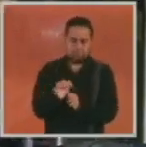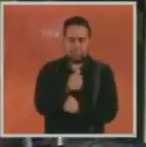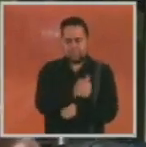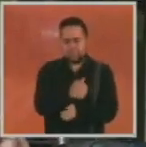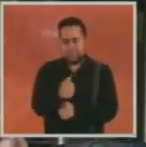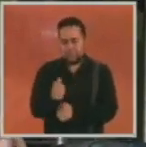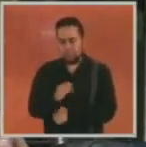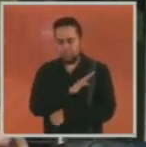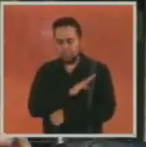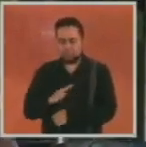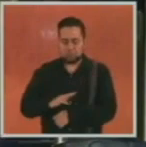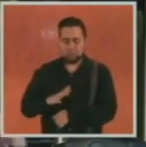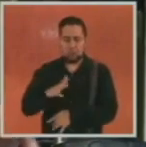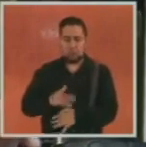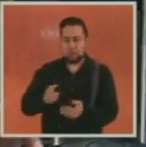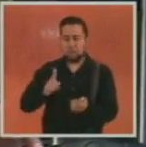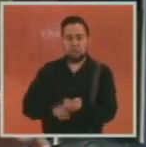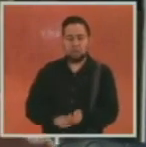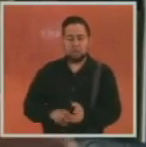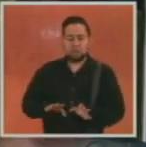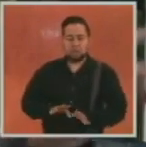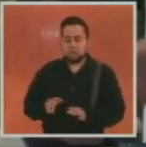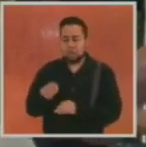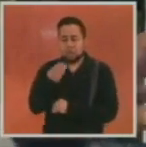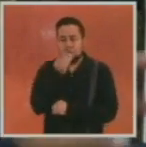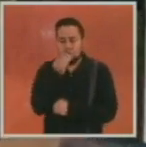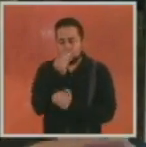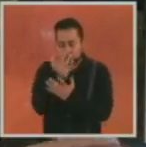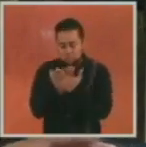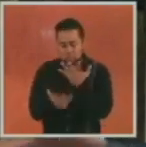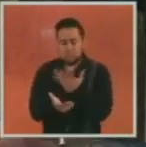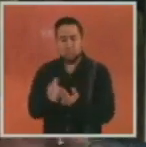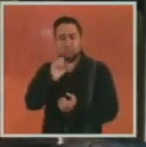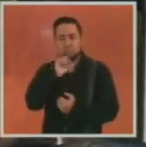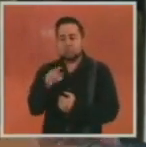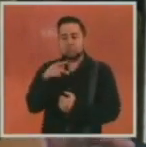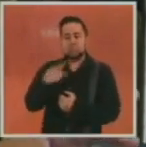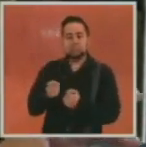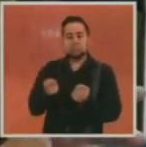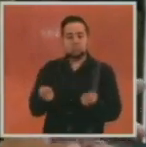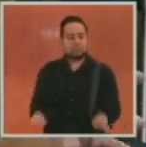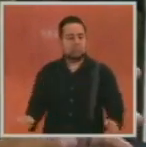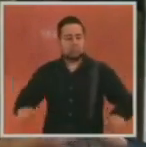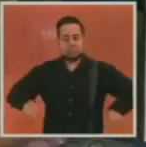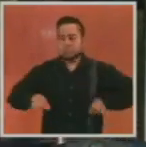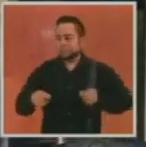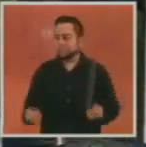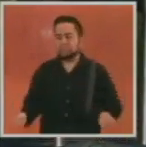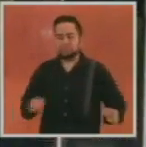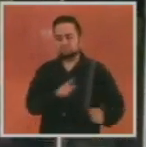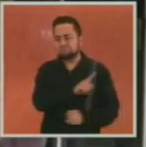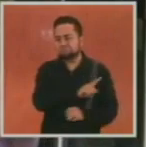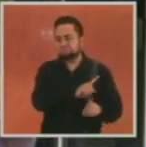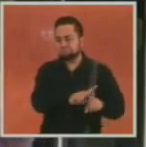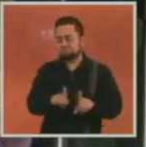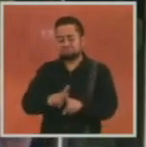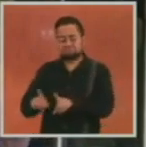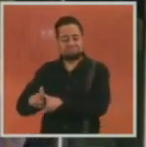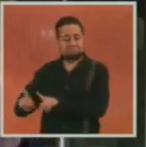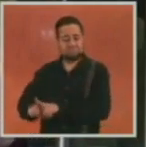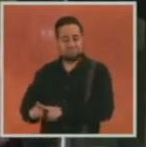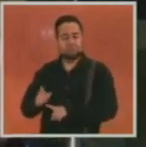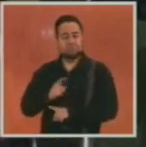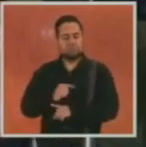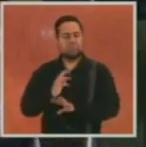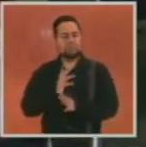una tiene incluso nada más no nada más en el aspecto gastronómico también el aspecto de danzas y ha sido